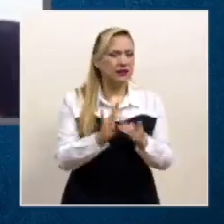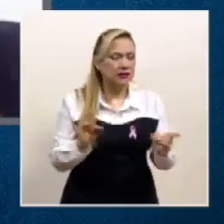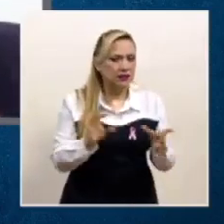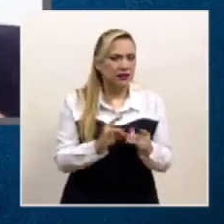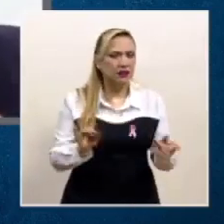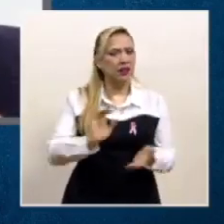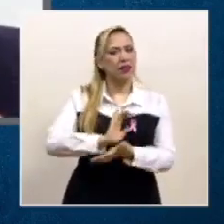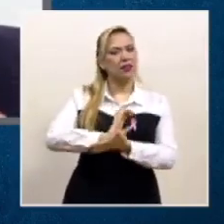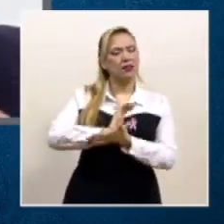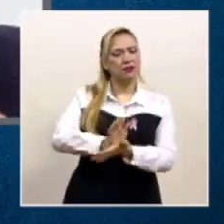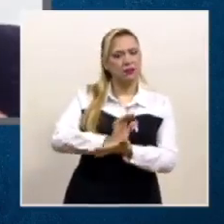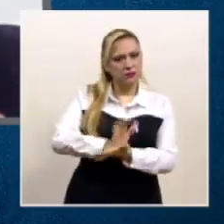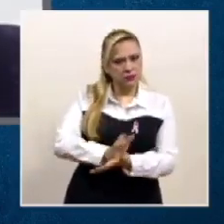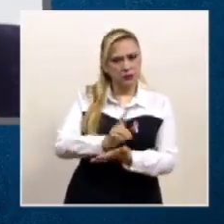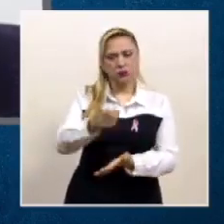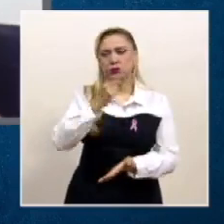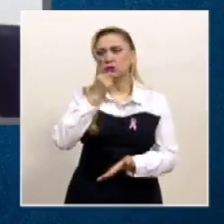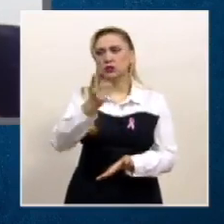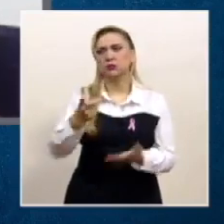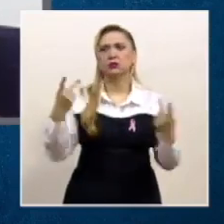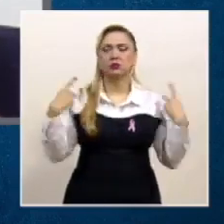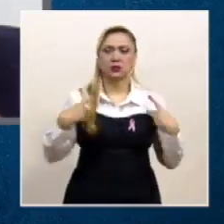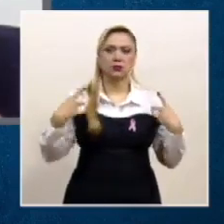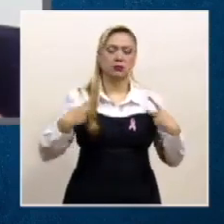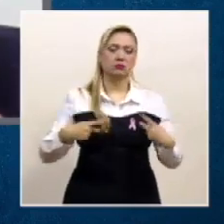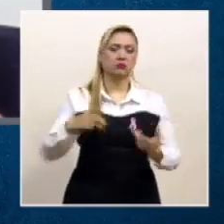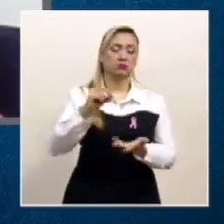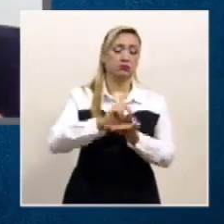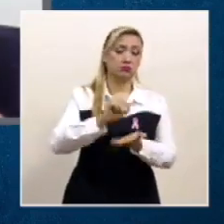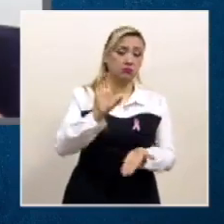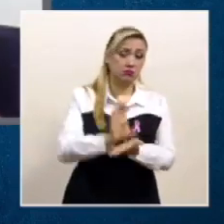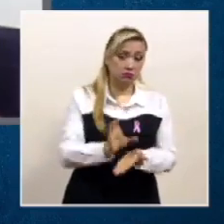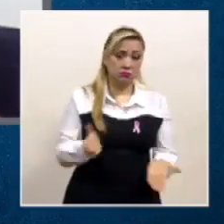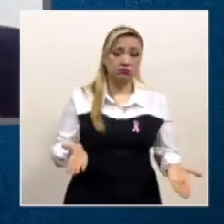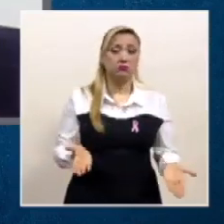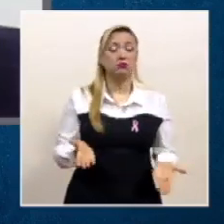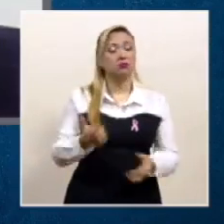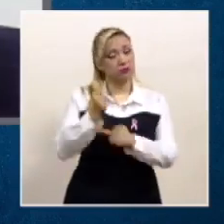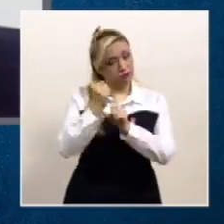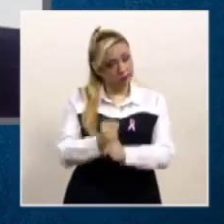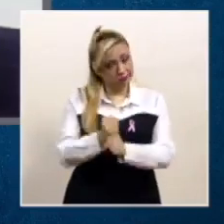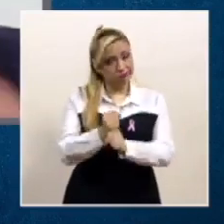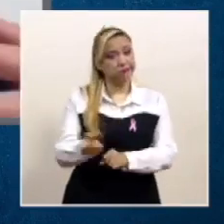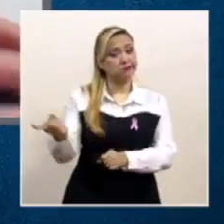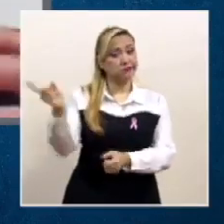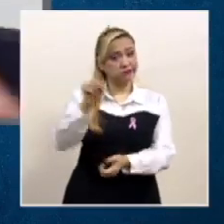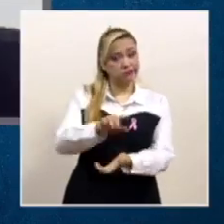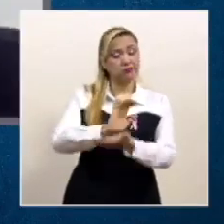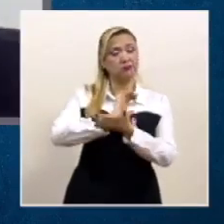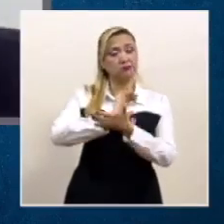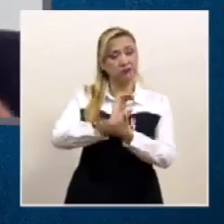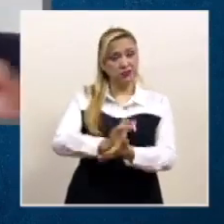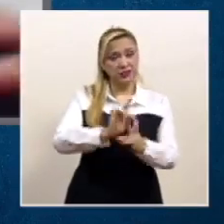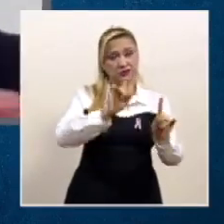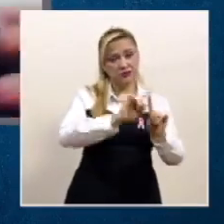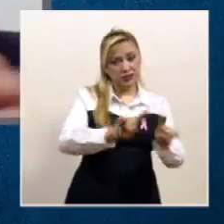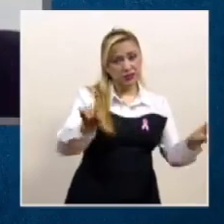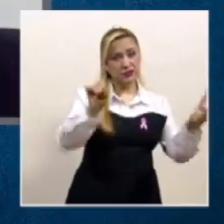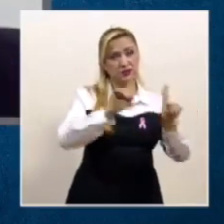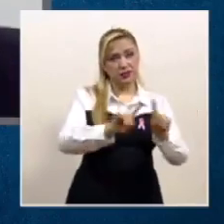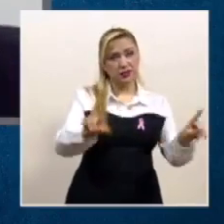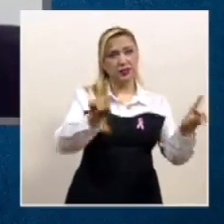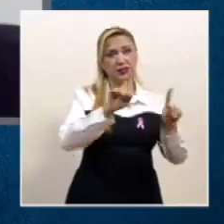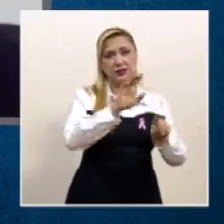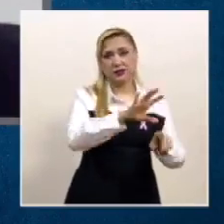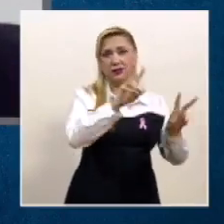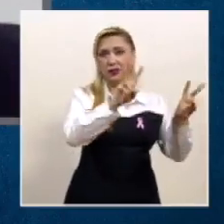de la discriminación. Ya mencionabas que las personas con discapacidad padecen, sufren una discriminación estructural. Ya nos diste una connotación